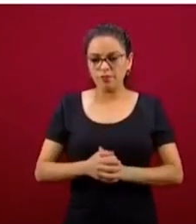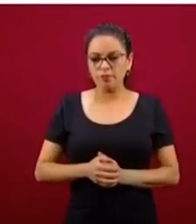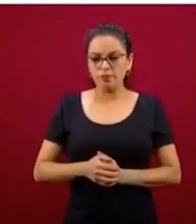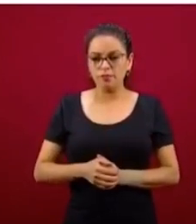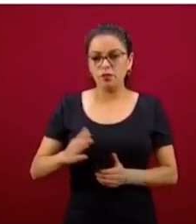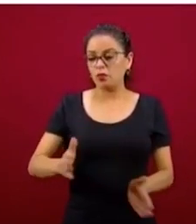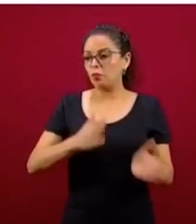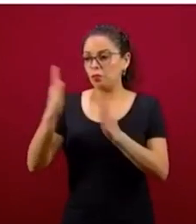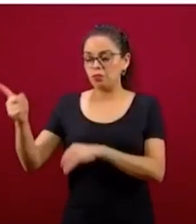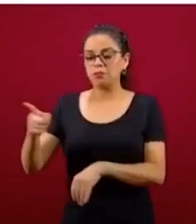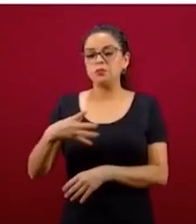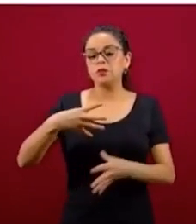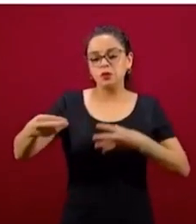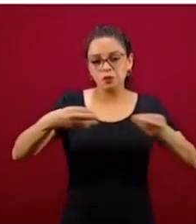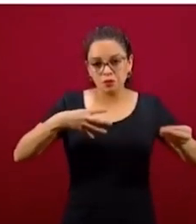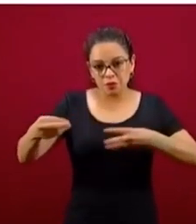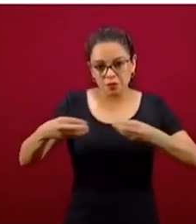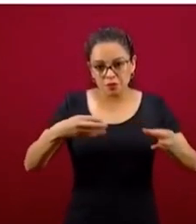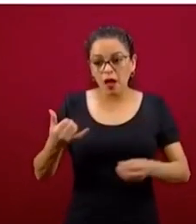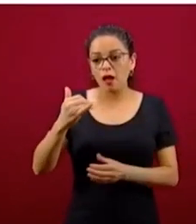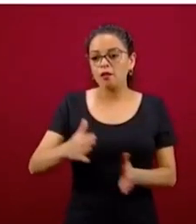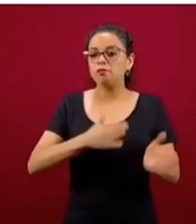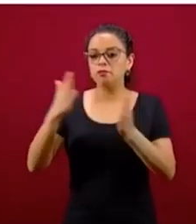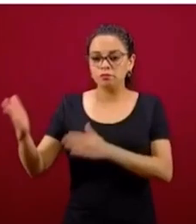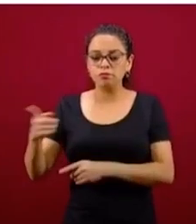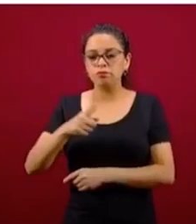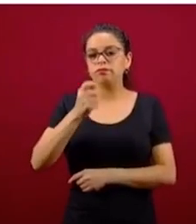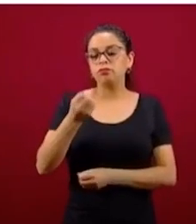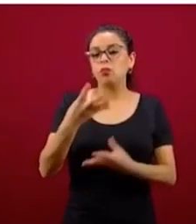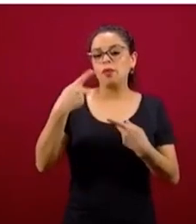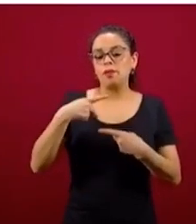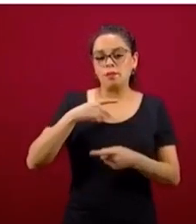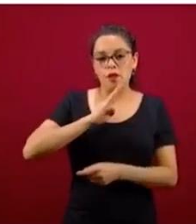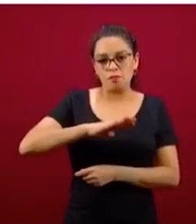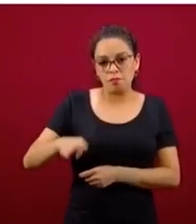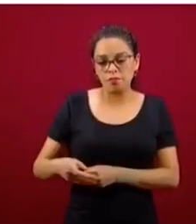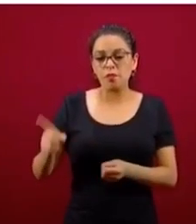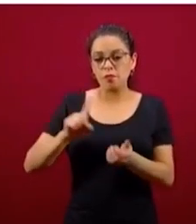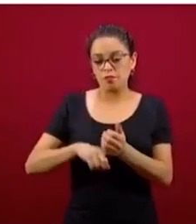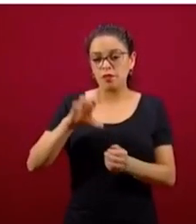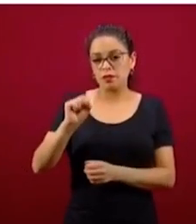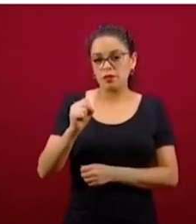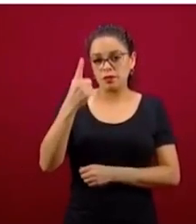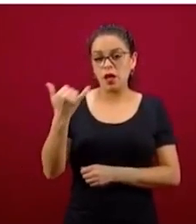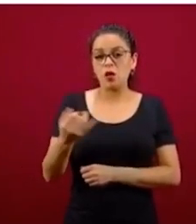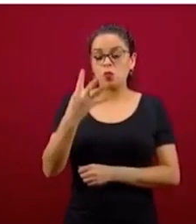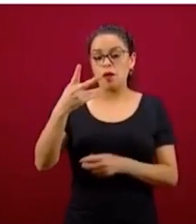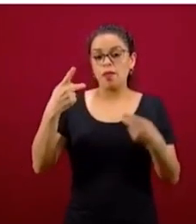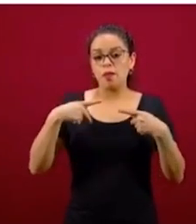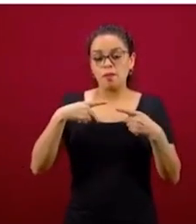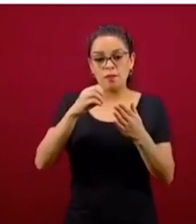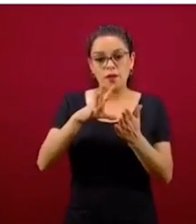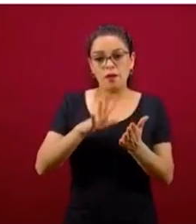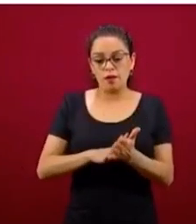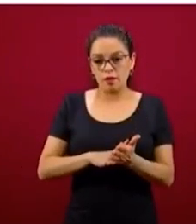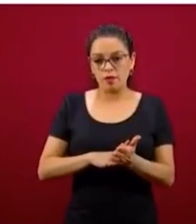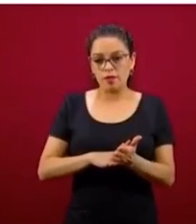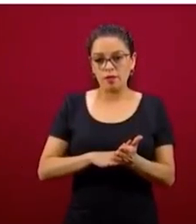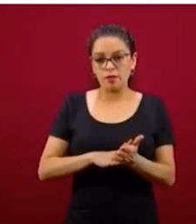contagios del otro lado están las defunciones un total de 61 y 4 personas que han sido registradas como